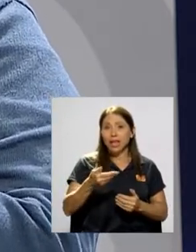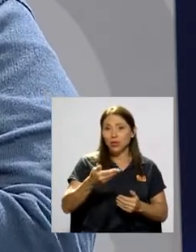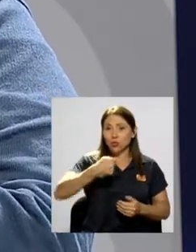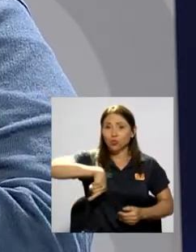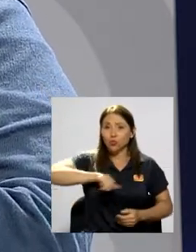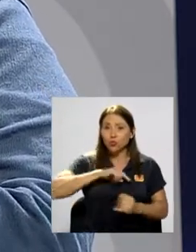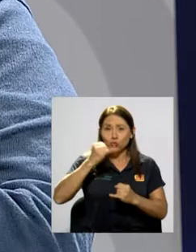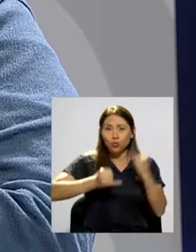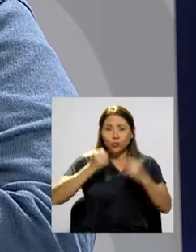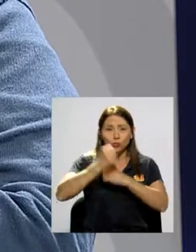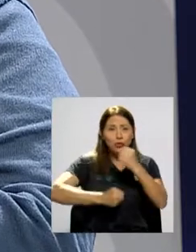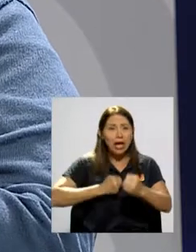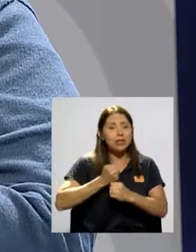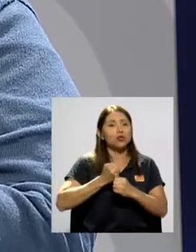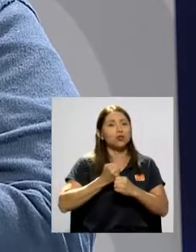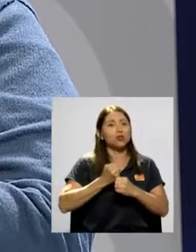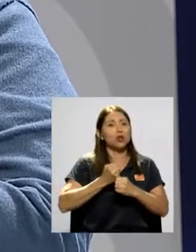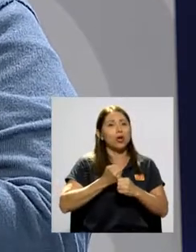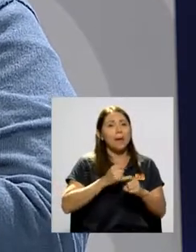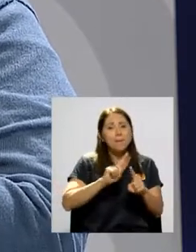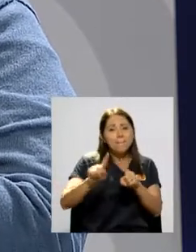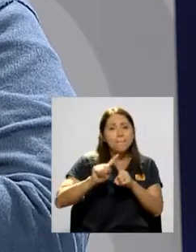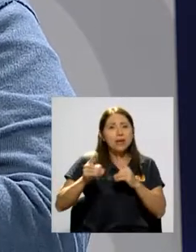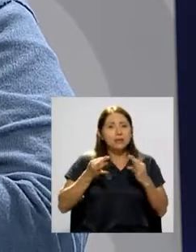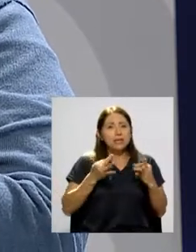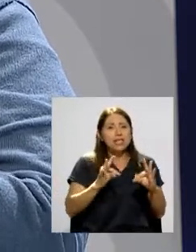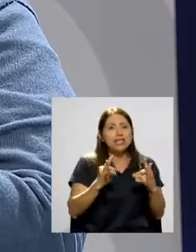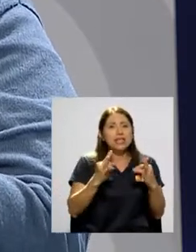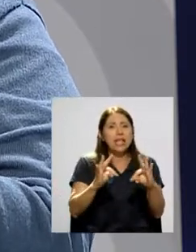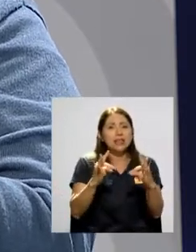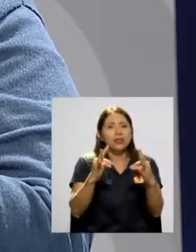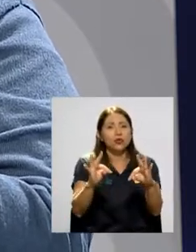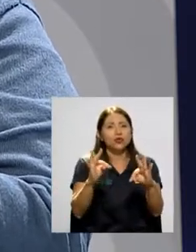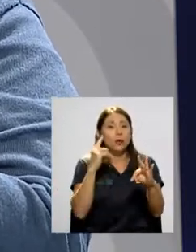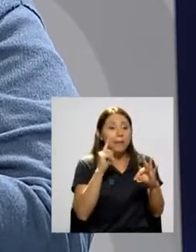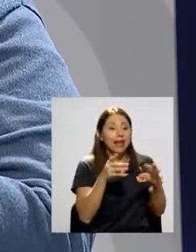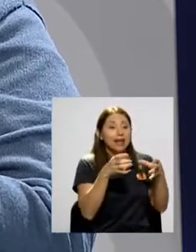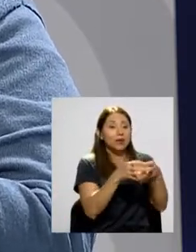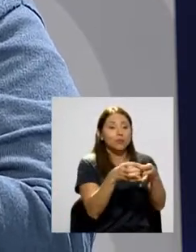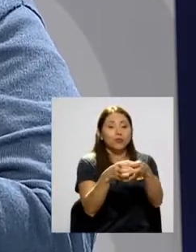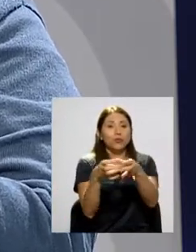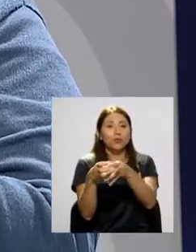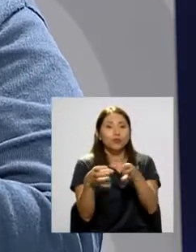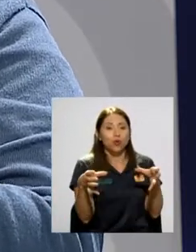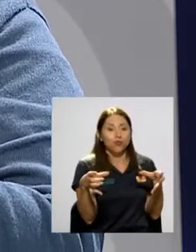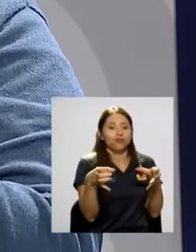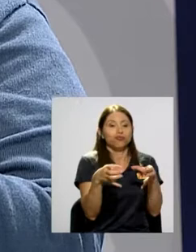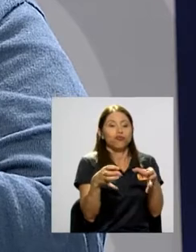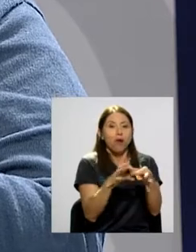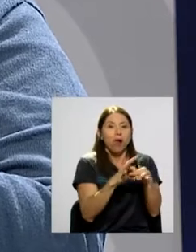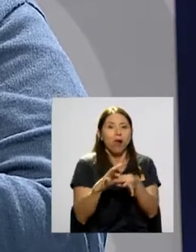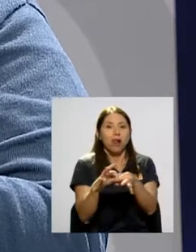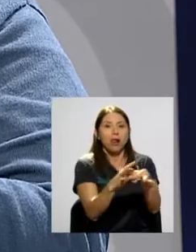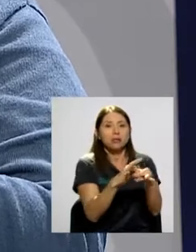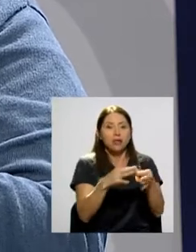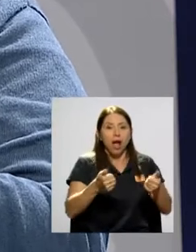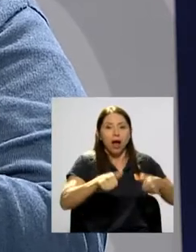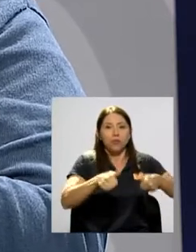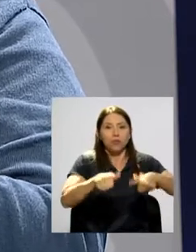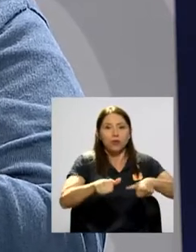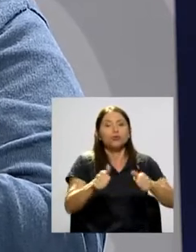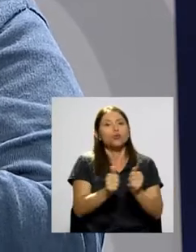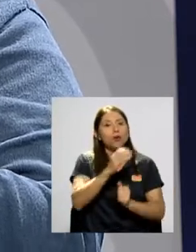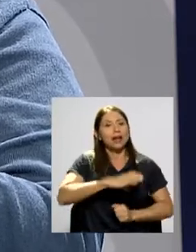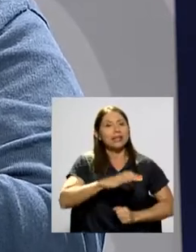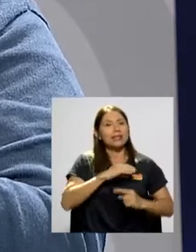tenido en los últimos años de procesos de alianzas y de acuerdos han, uh-huh, han tenido características especiales y particulares. Yo